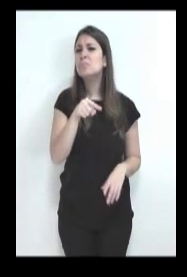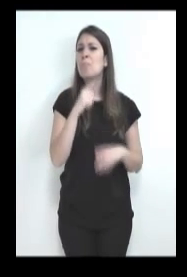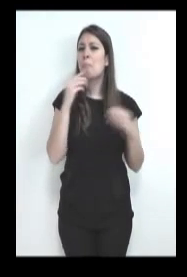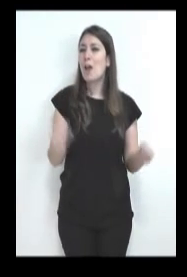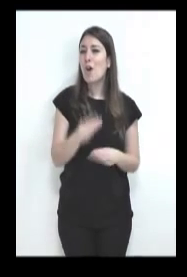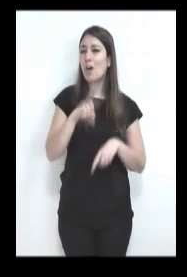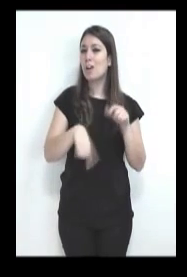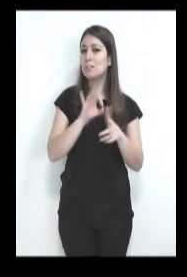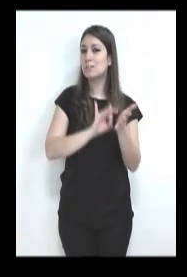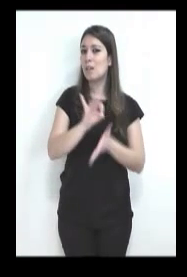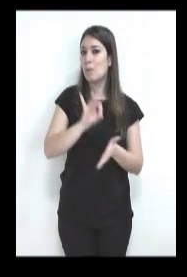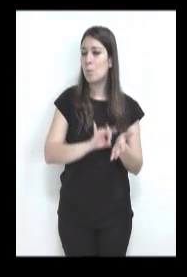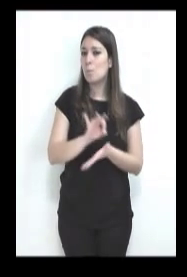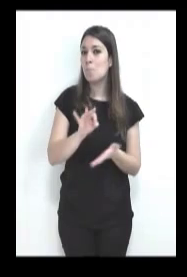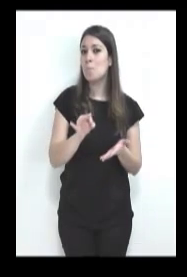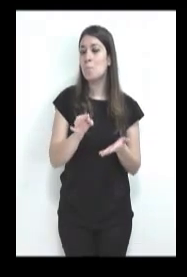mejoras en los servicios,